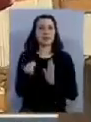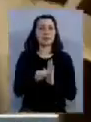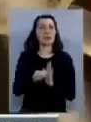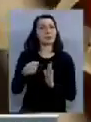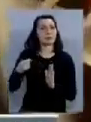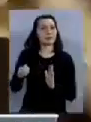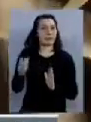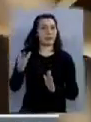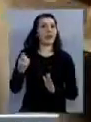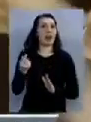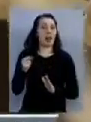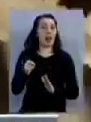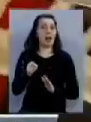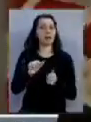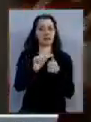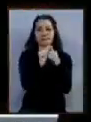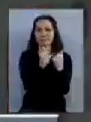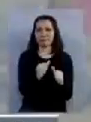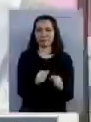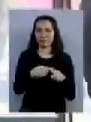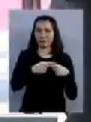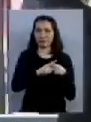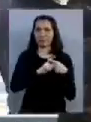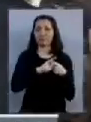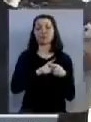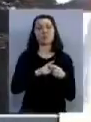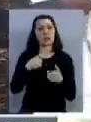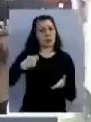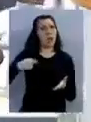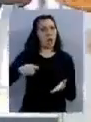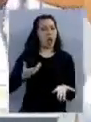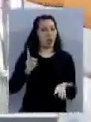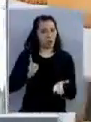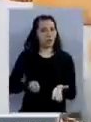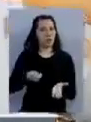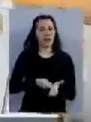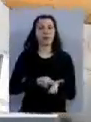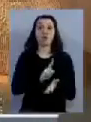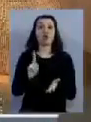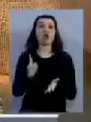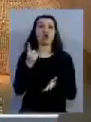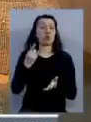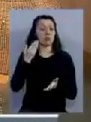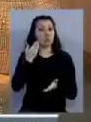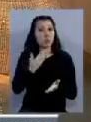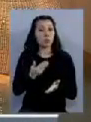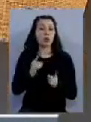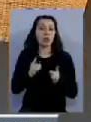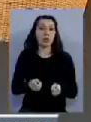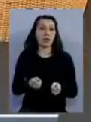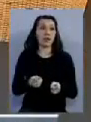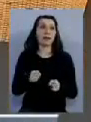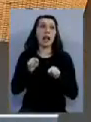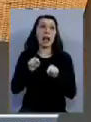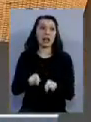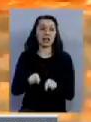valor a estas artesanales piezas. Y es legítimo cobrar más por eso. Pero no todos se benefician como deberían. Es